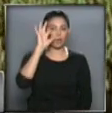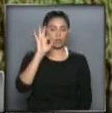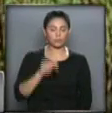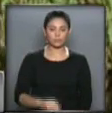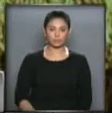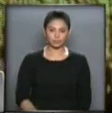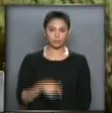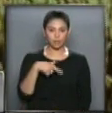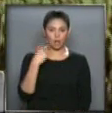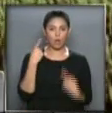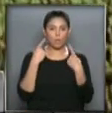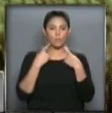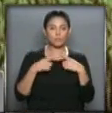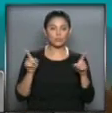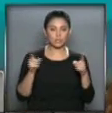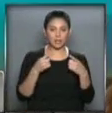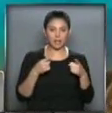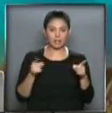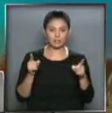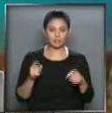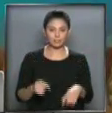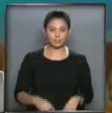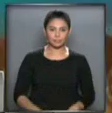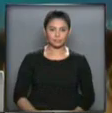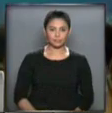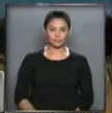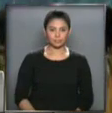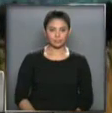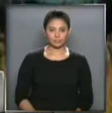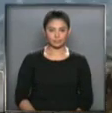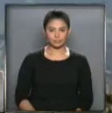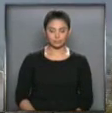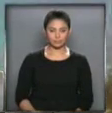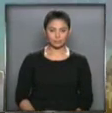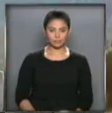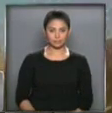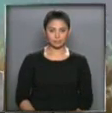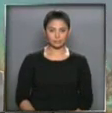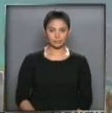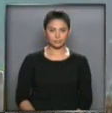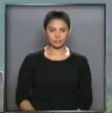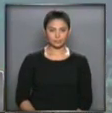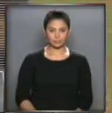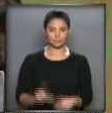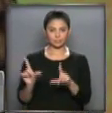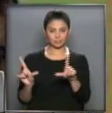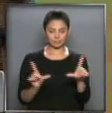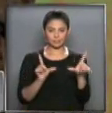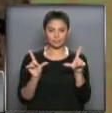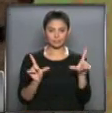No importa de dónde vengas, serás bienvenido. No importa en qué lengua hables,